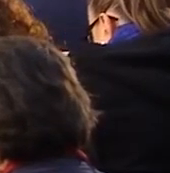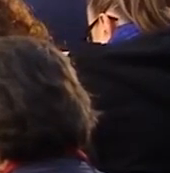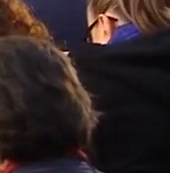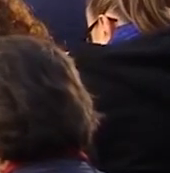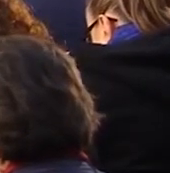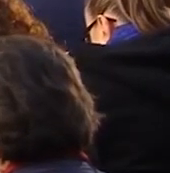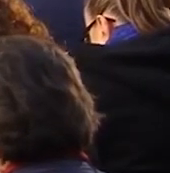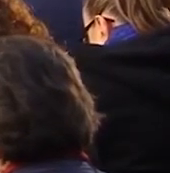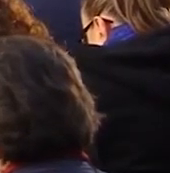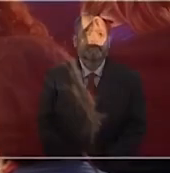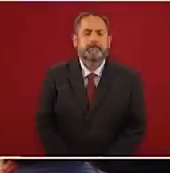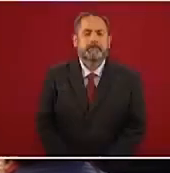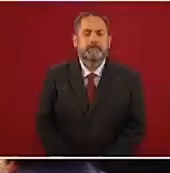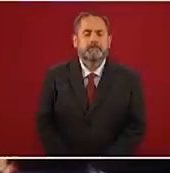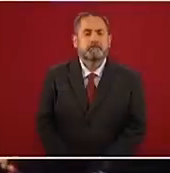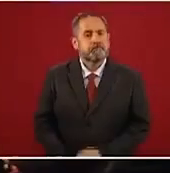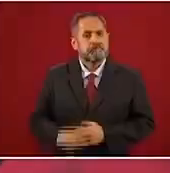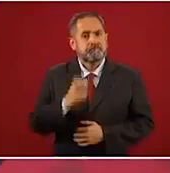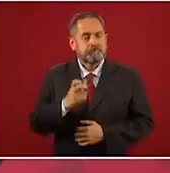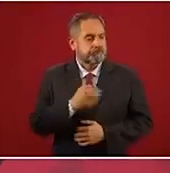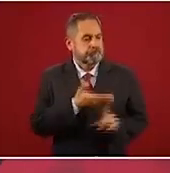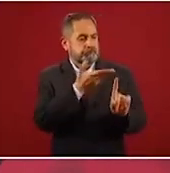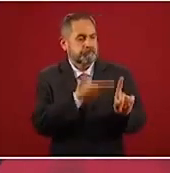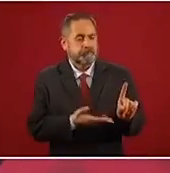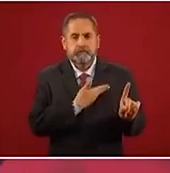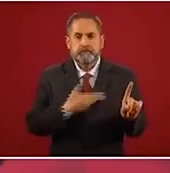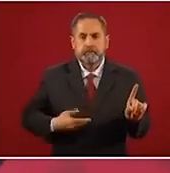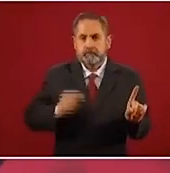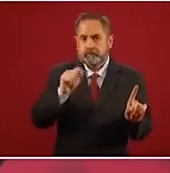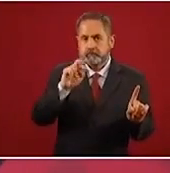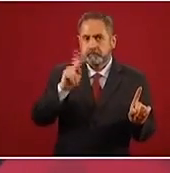consideración, respeto al presidente Donald Trump,